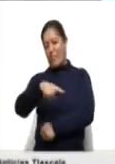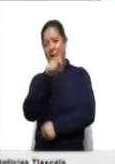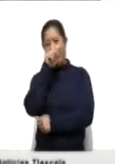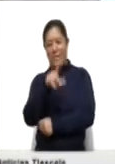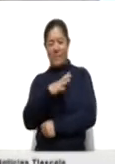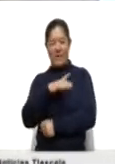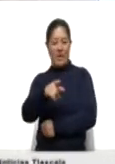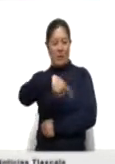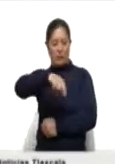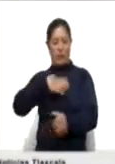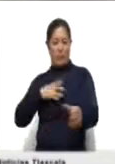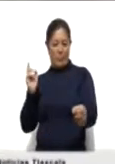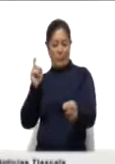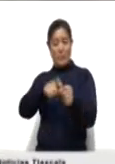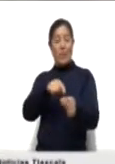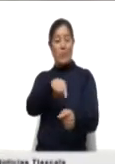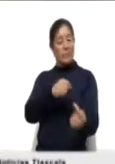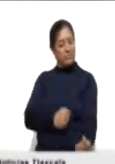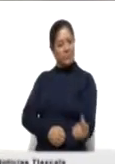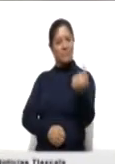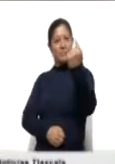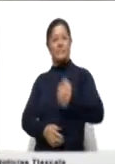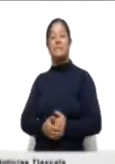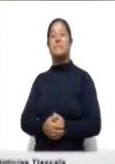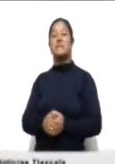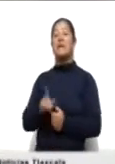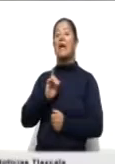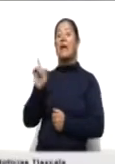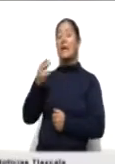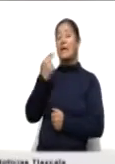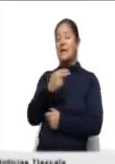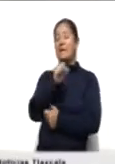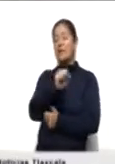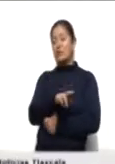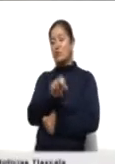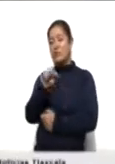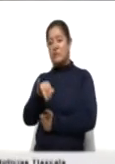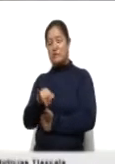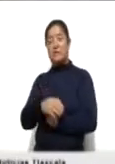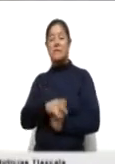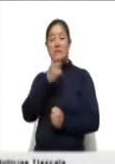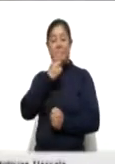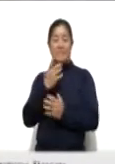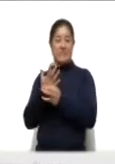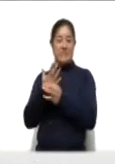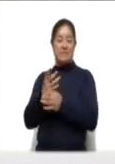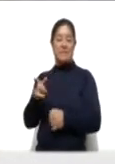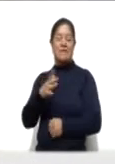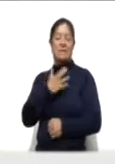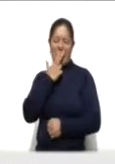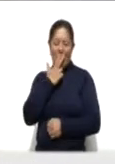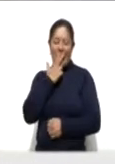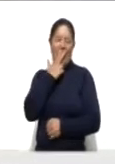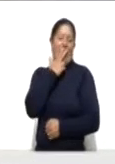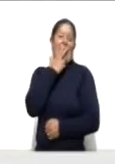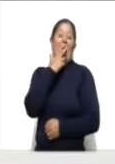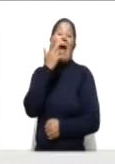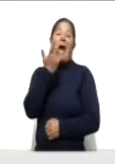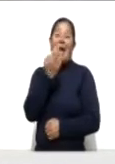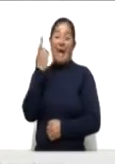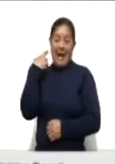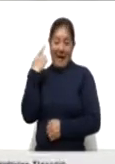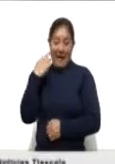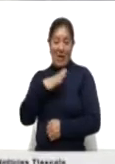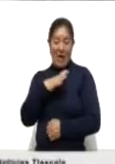parte de su desarrollo. Susi, como la llama su auditorio, dice que es gratificante saber que la radio incide en la vida de